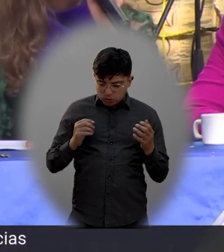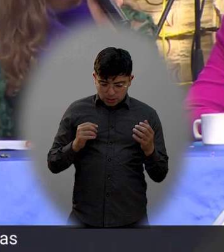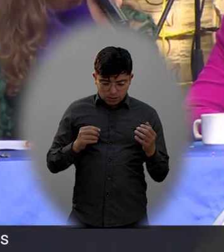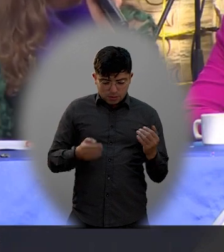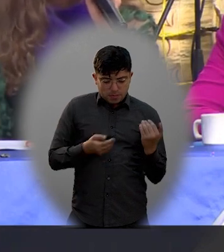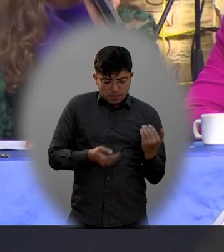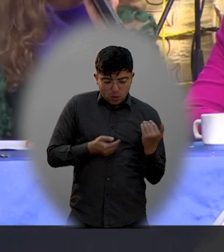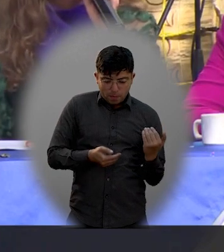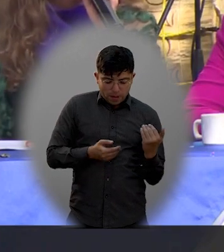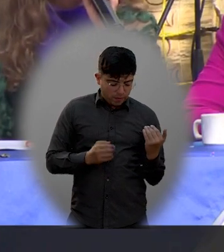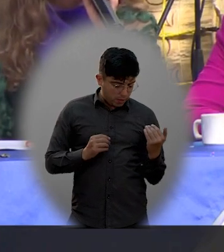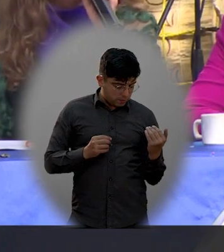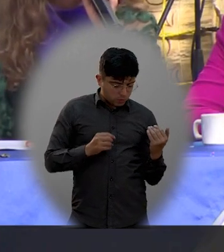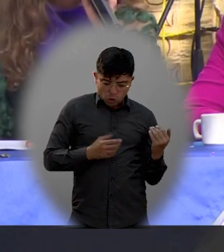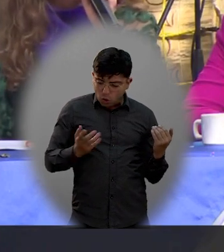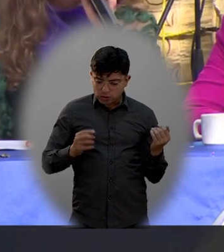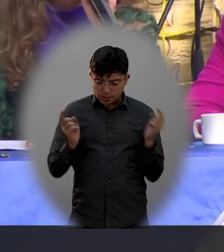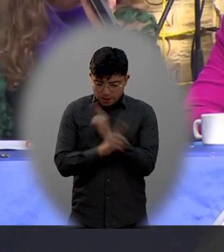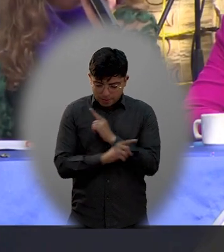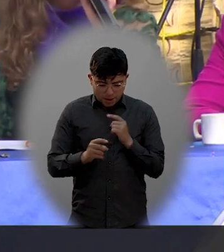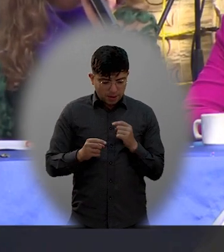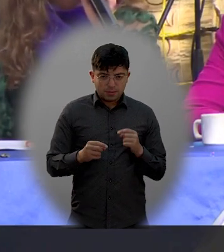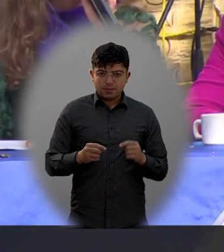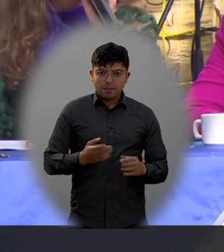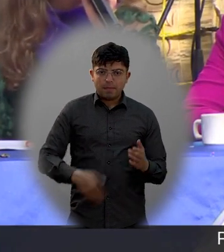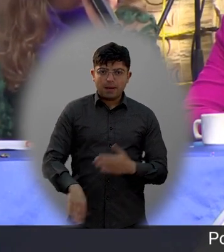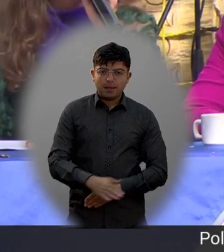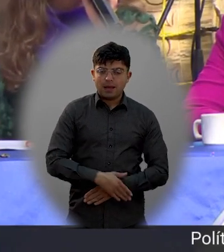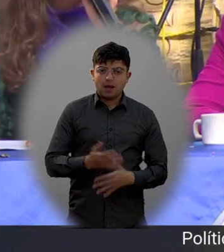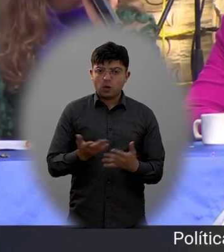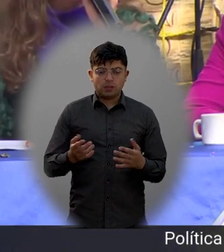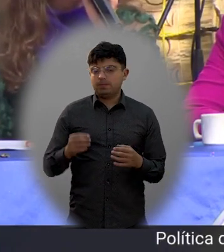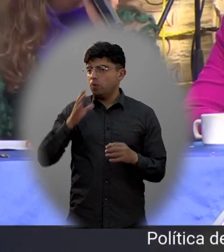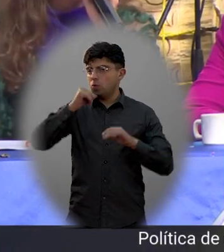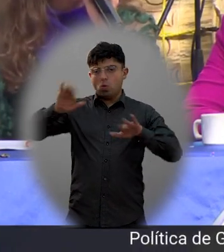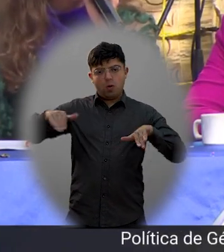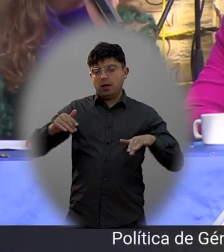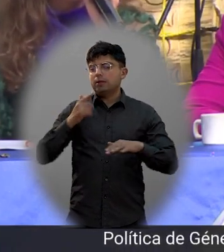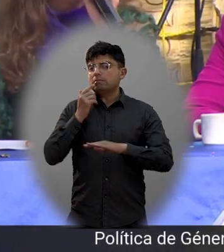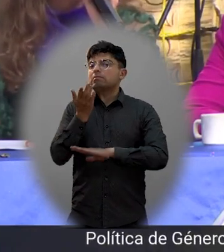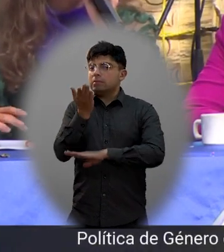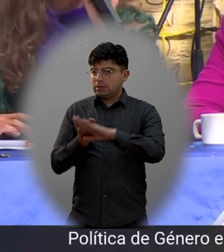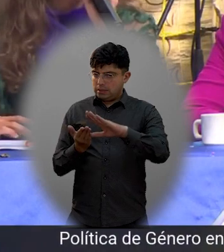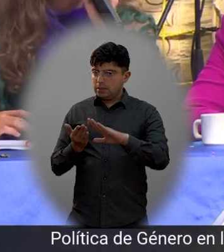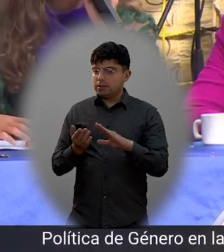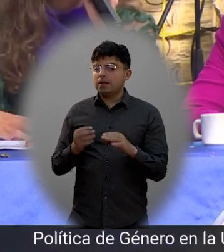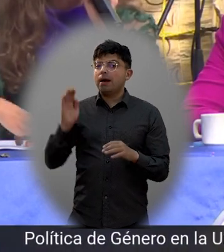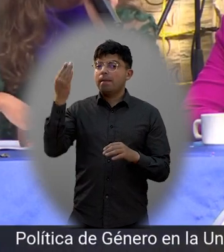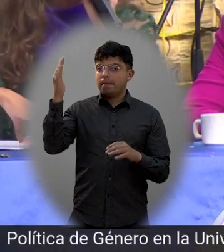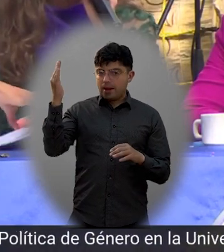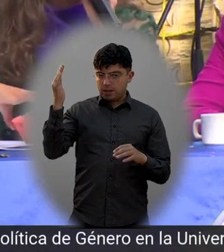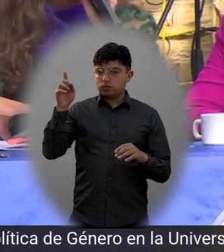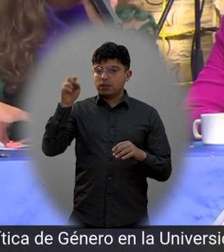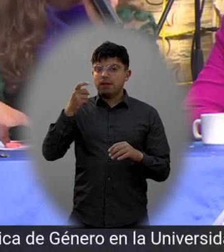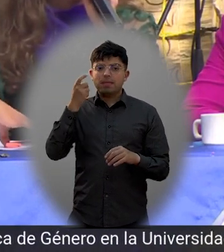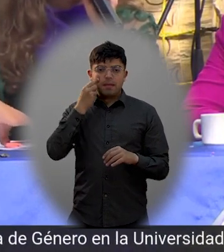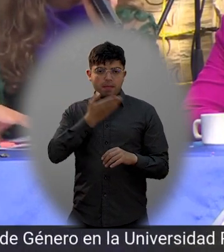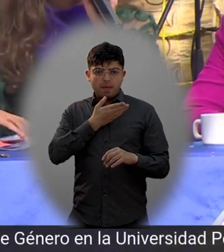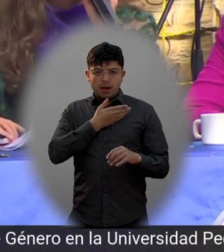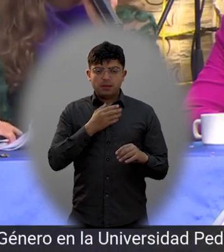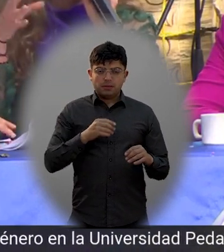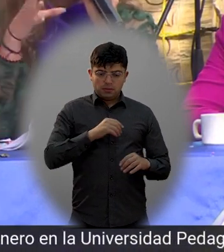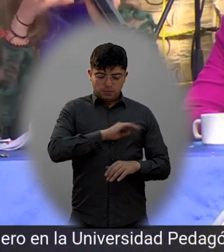preocupante. Entonces, nada, está como la exigencia de que se pongan cambiadores en baños,